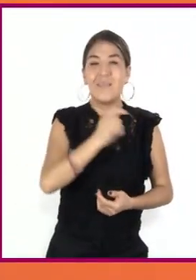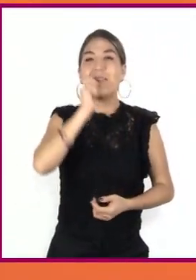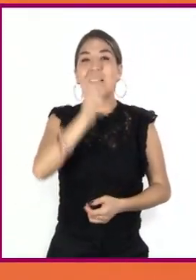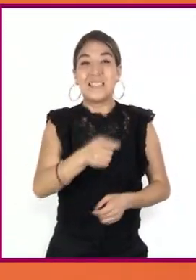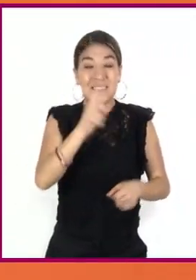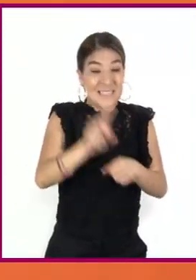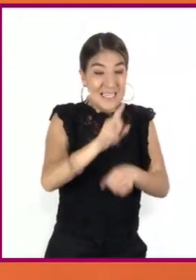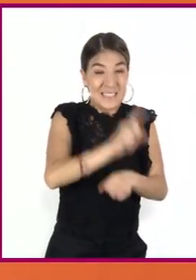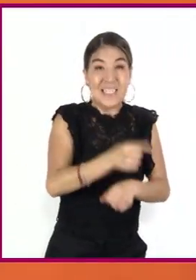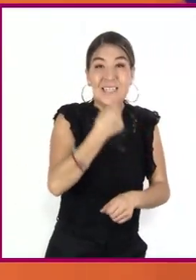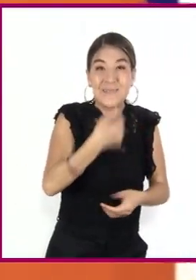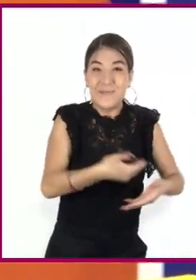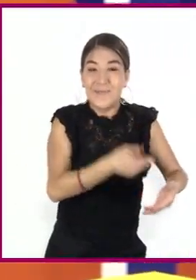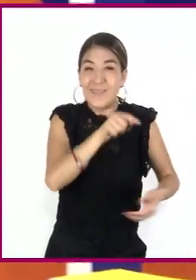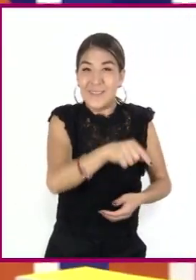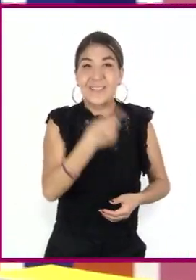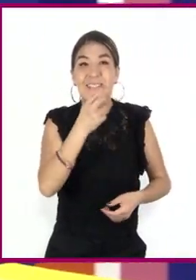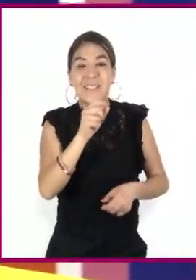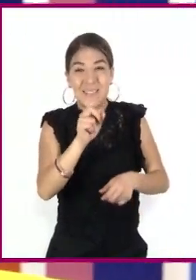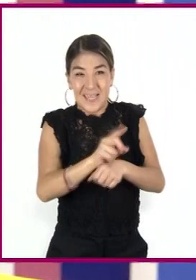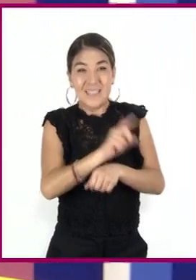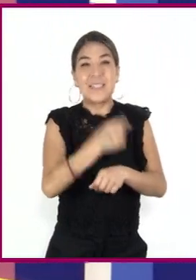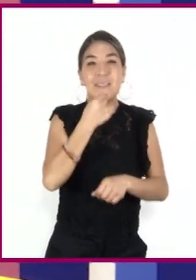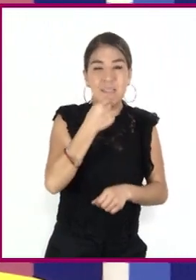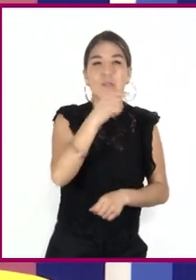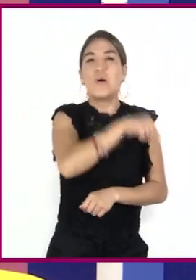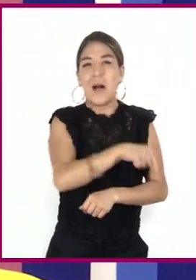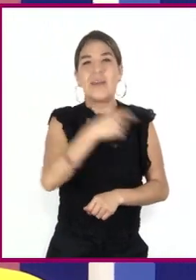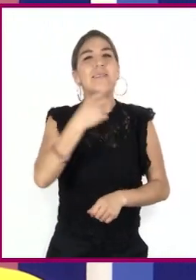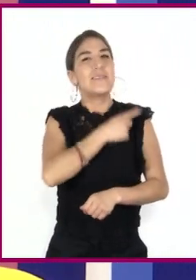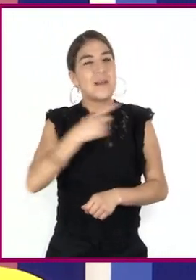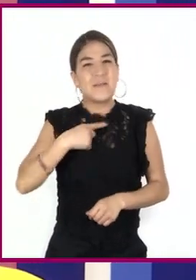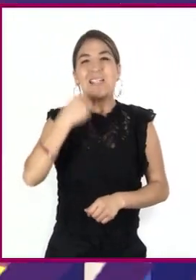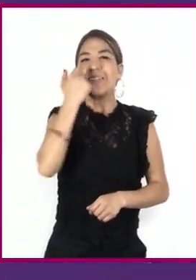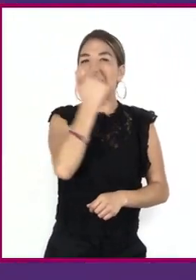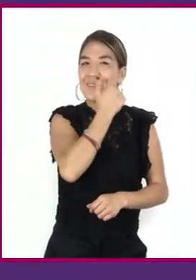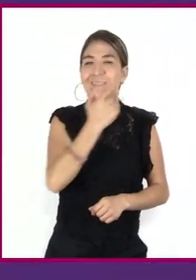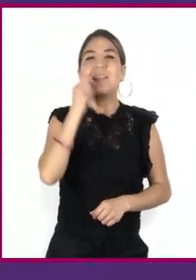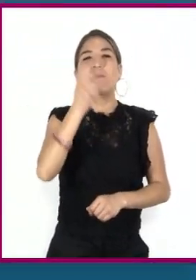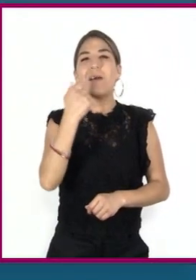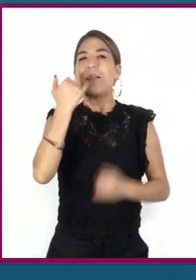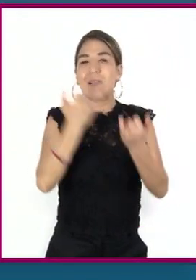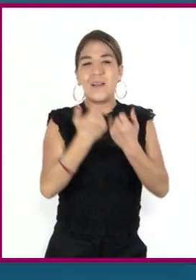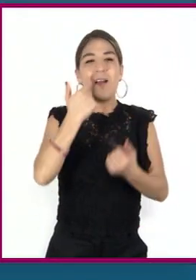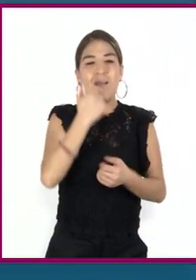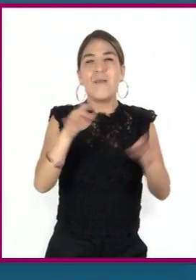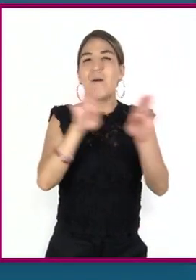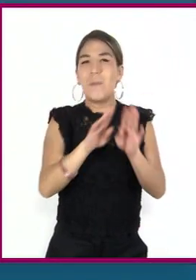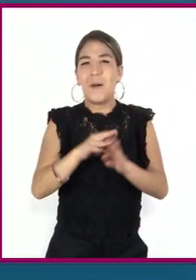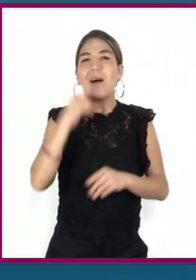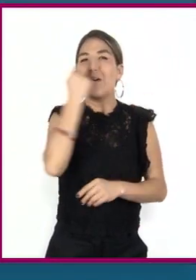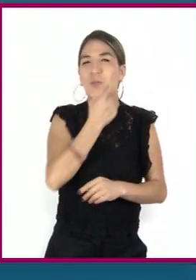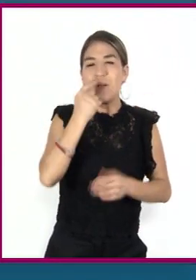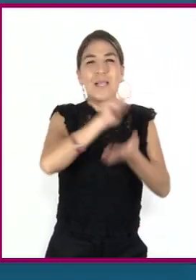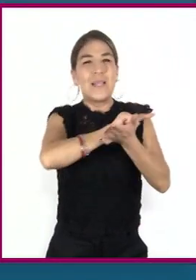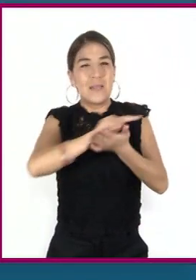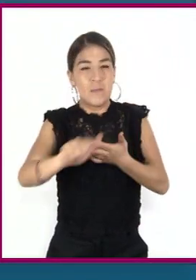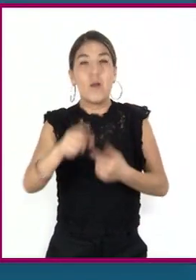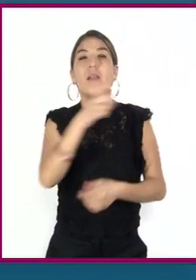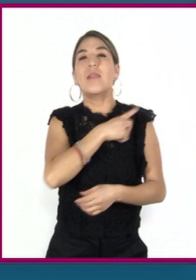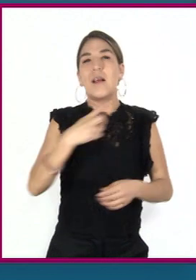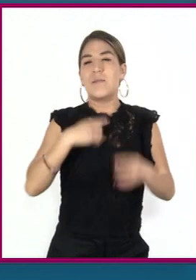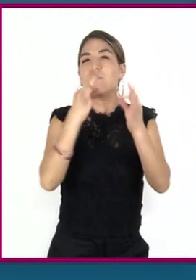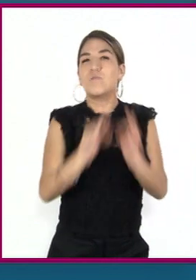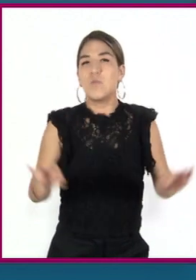vida es la clave para mantener la salud de los dientes, la encía y la lengua. Para lograrlo, es importante